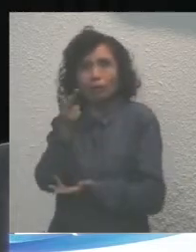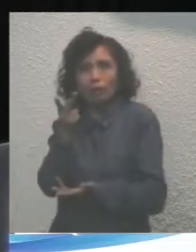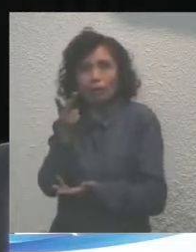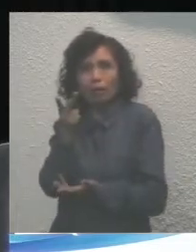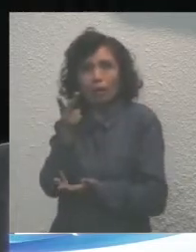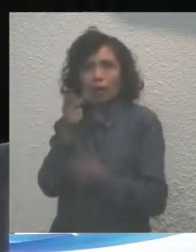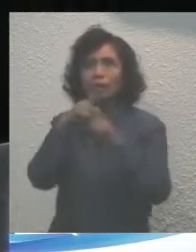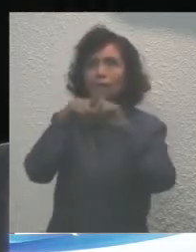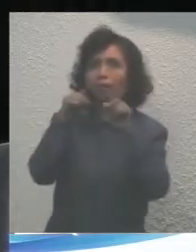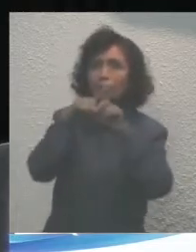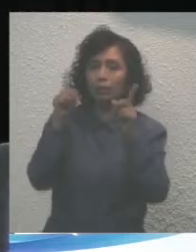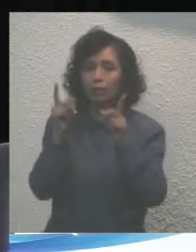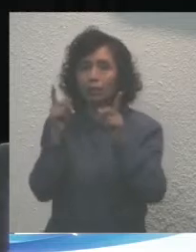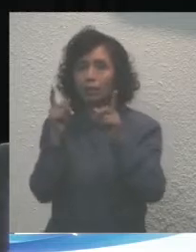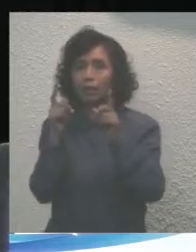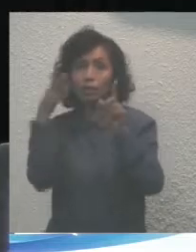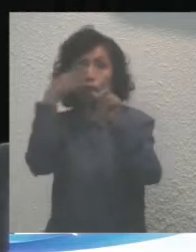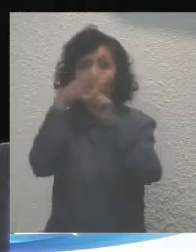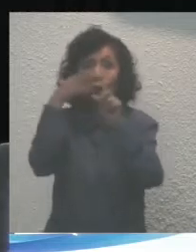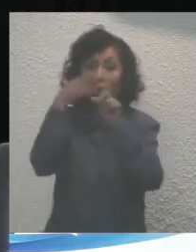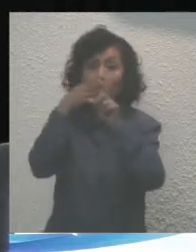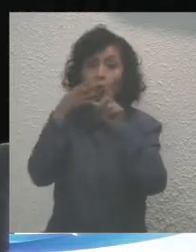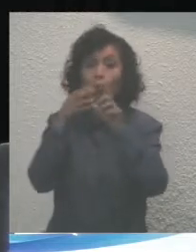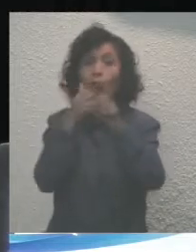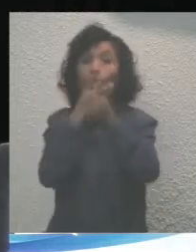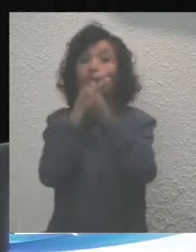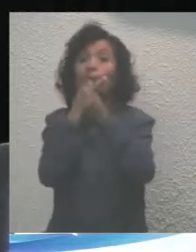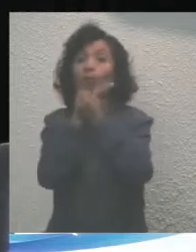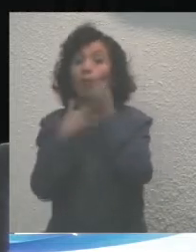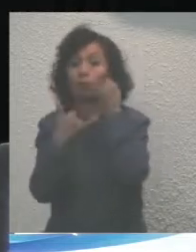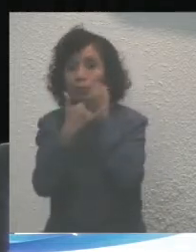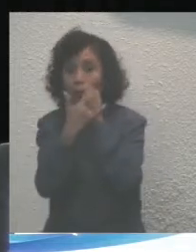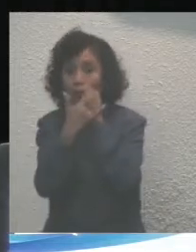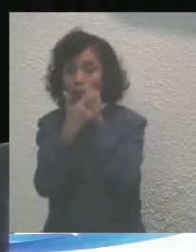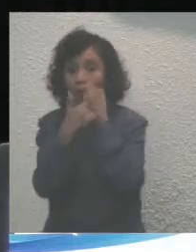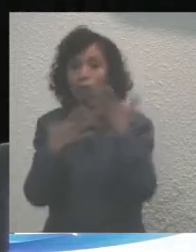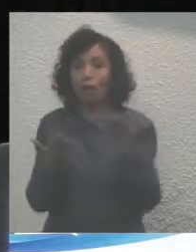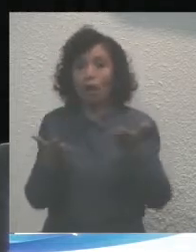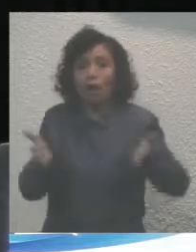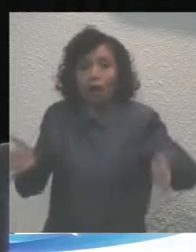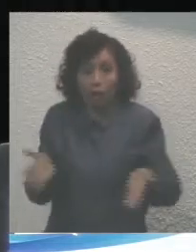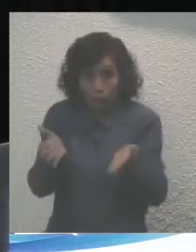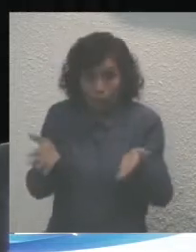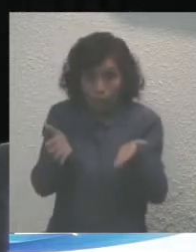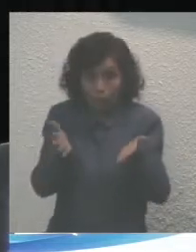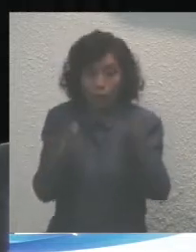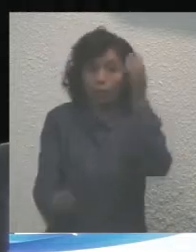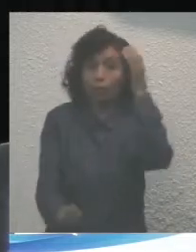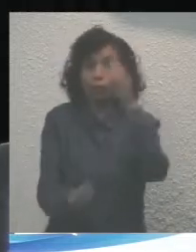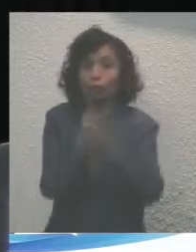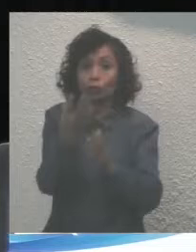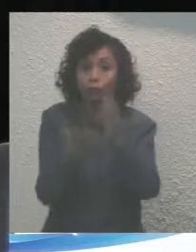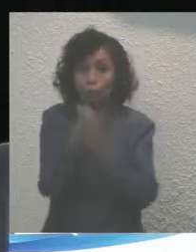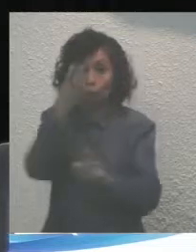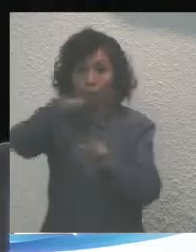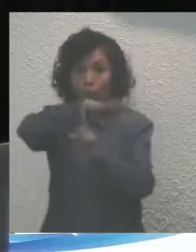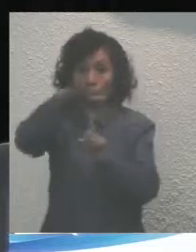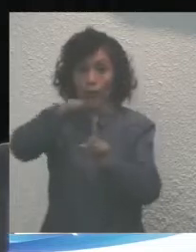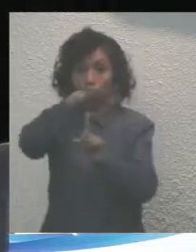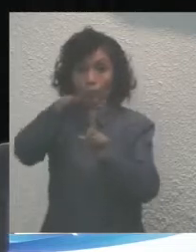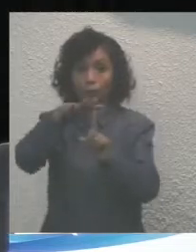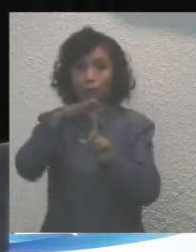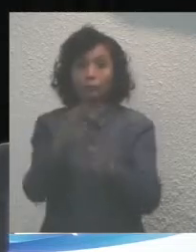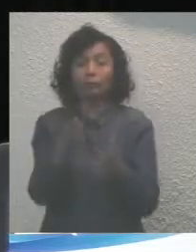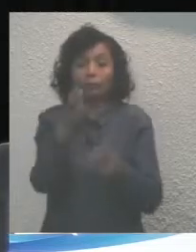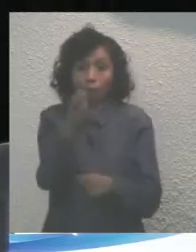concepciones, prioridades y estrategias para acometer las nuevas realidades. Ha